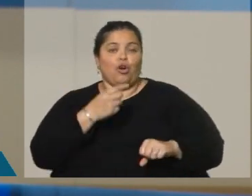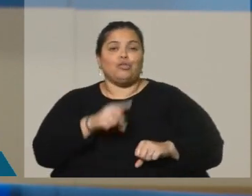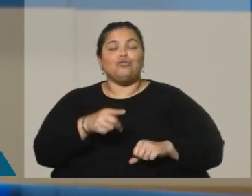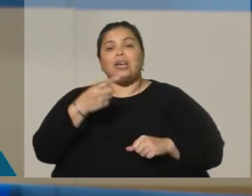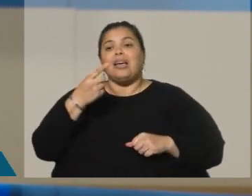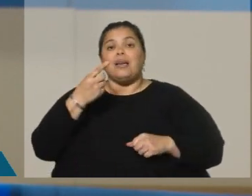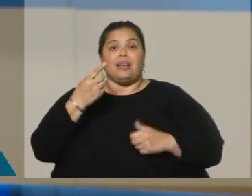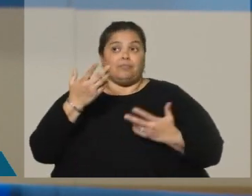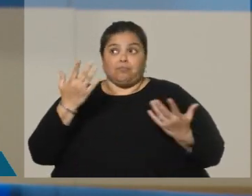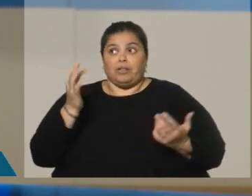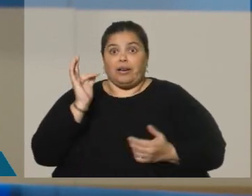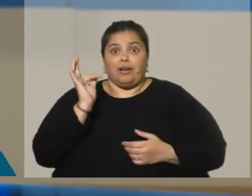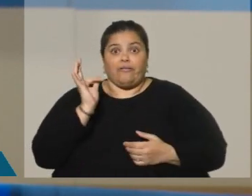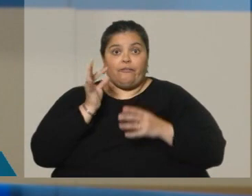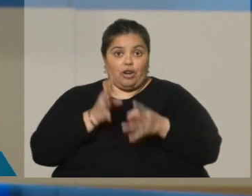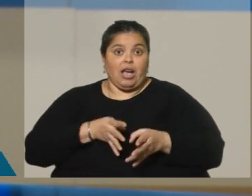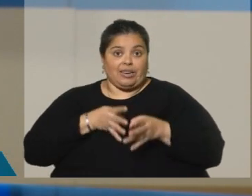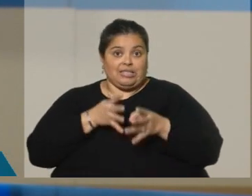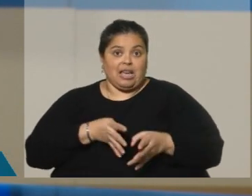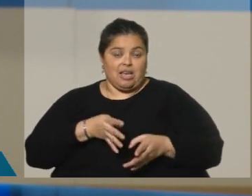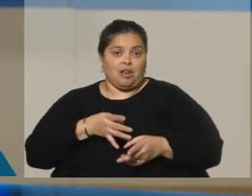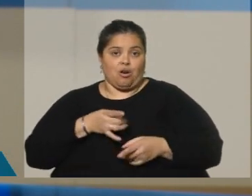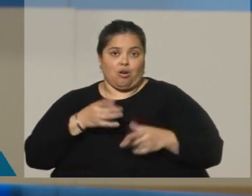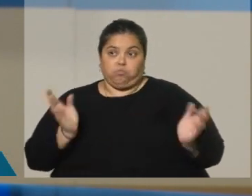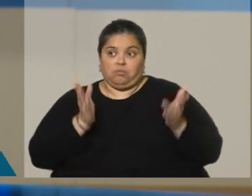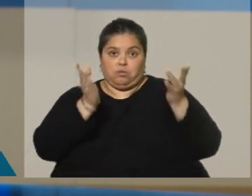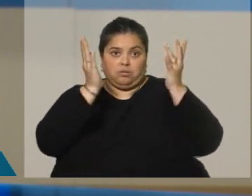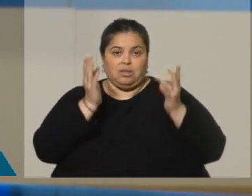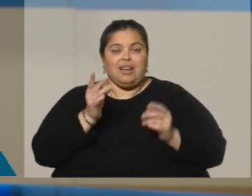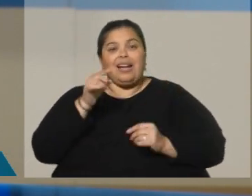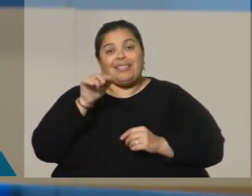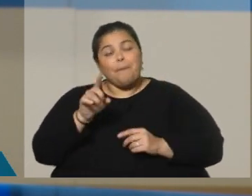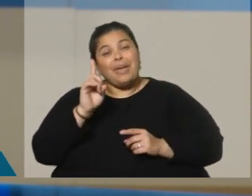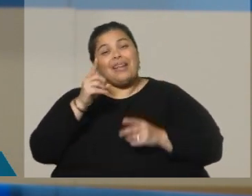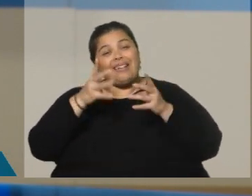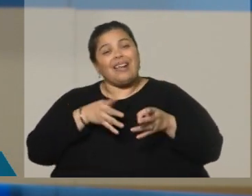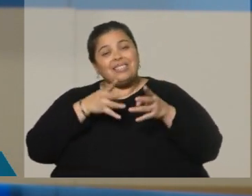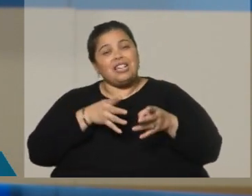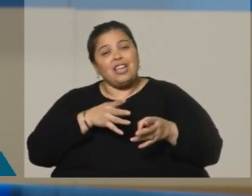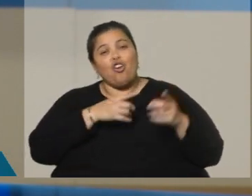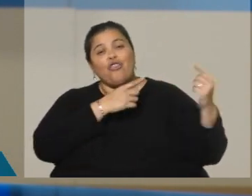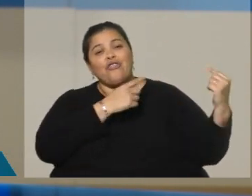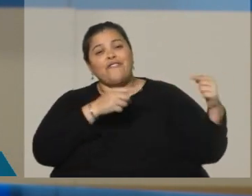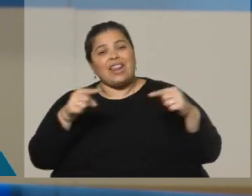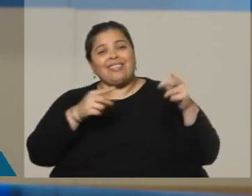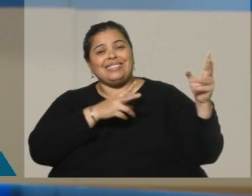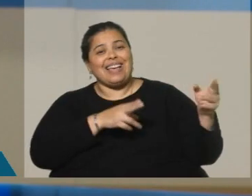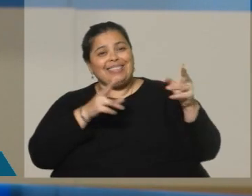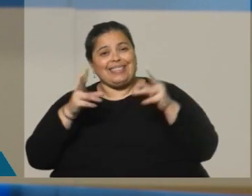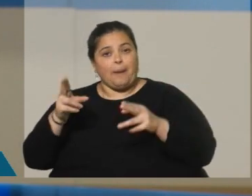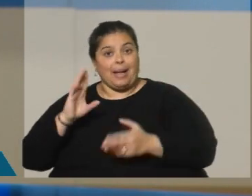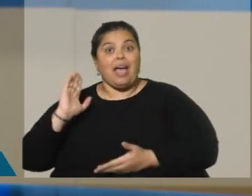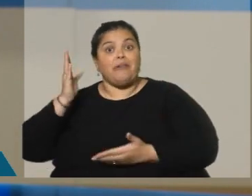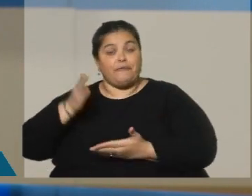accionar guerrillero un accionario guerrillero que también tuvo diferentes etapas y que en la etapa final fuertemente se militarizó